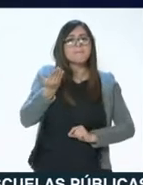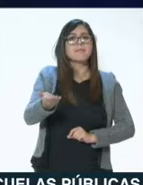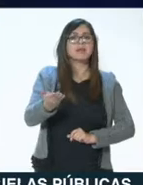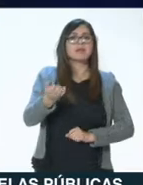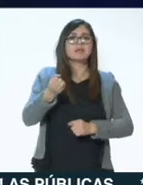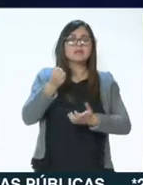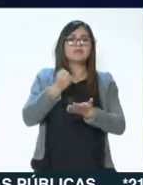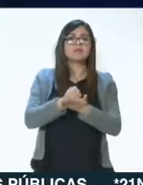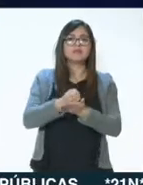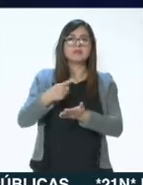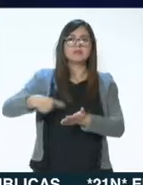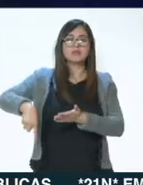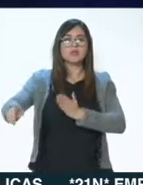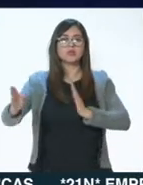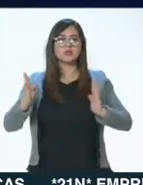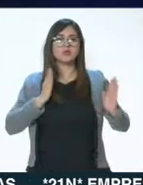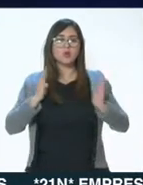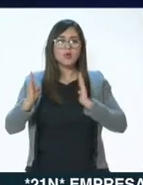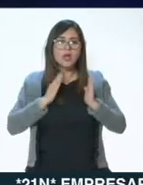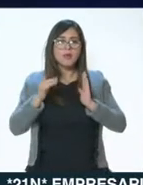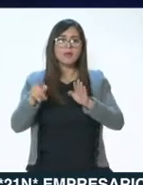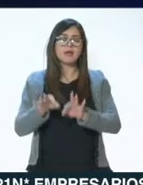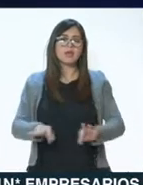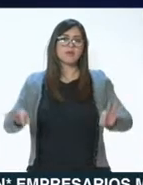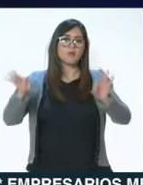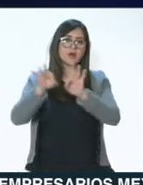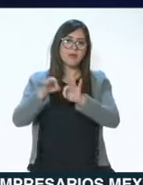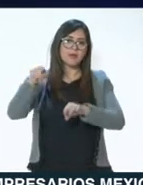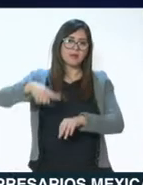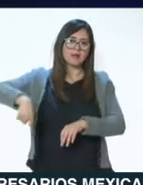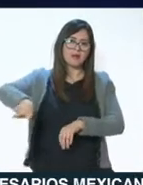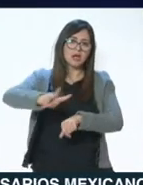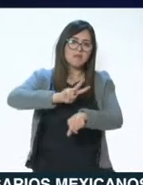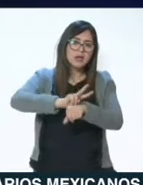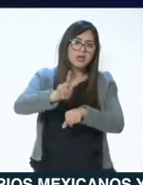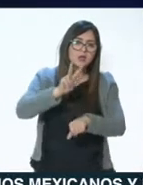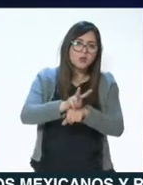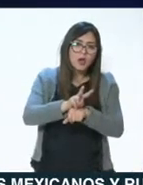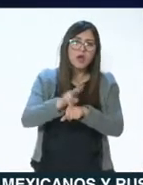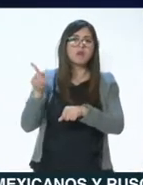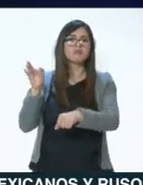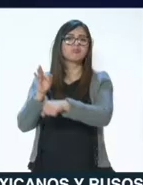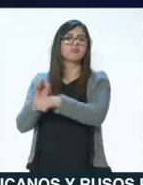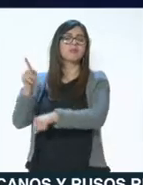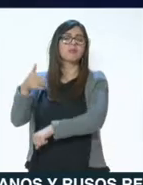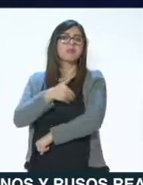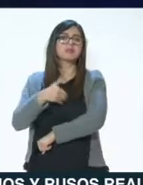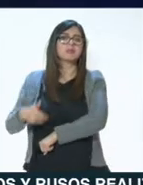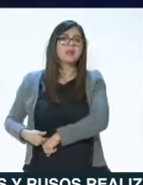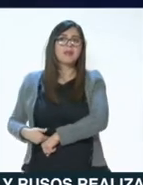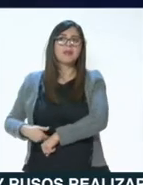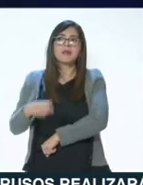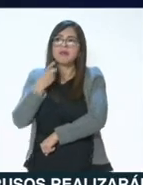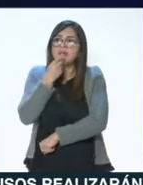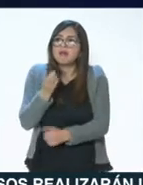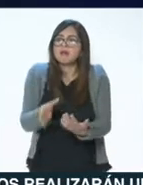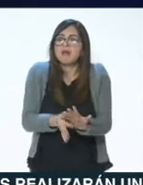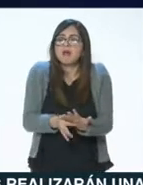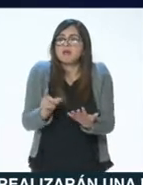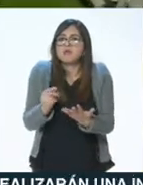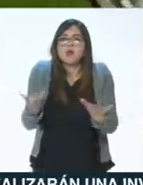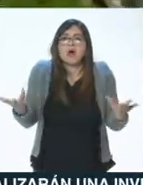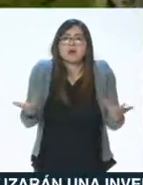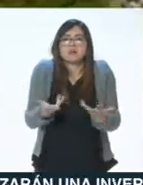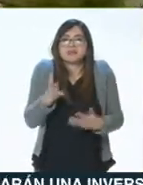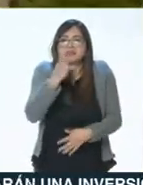al ejército, que es el factor clave ahorita me parece, el ejército venezolano, diga, aquí ya no tenemos nada que hacer, la tenemos